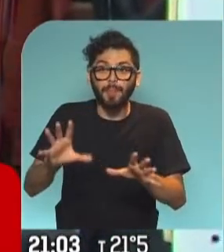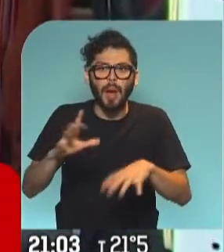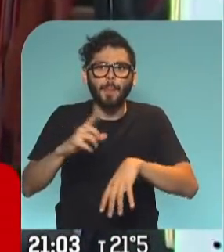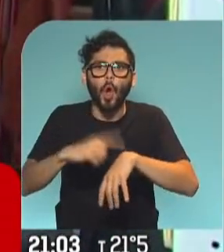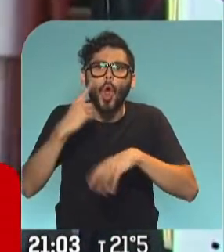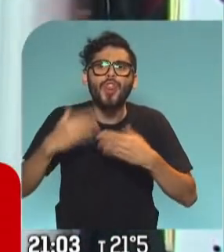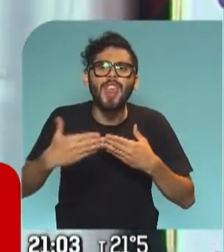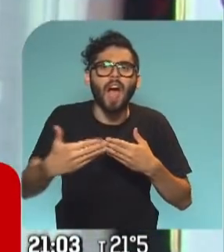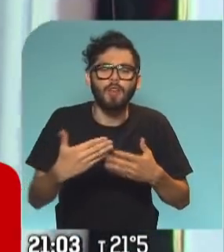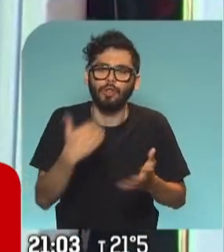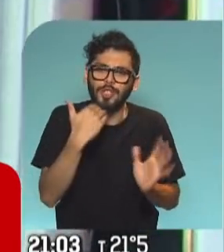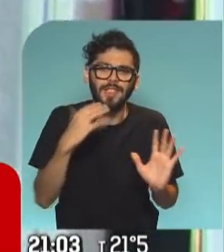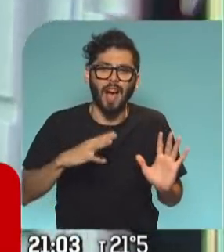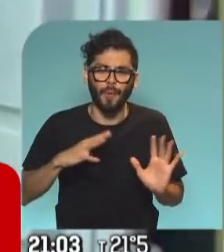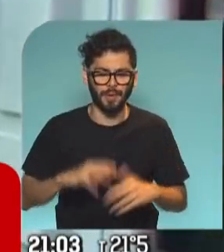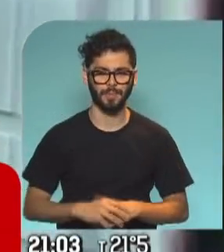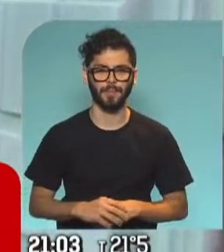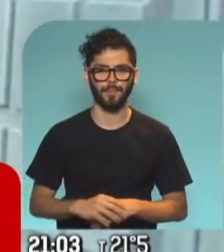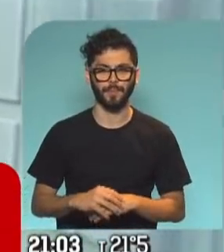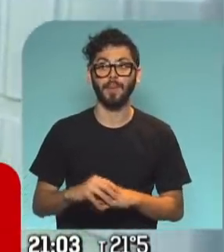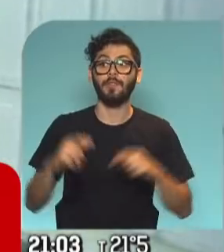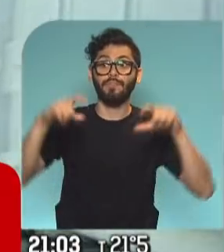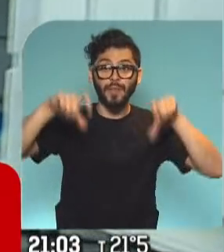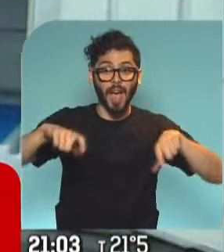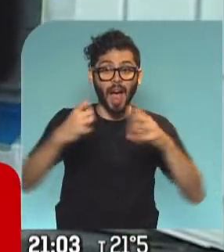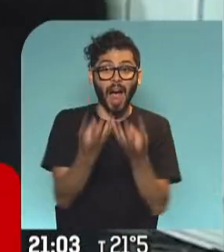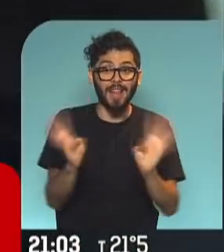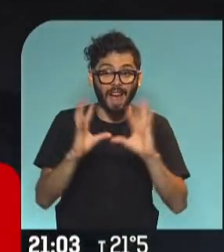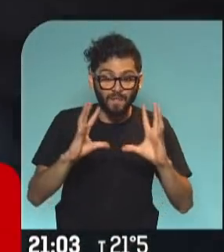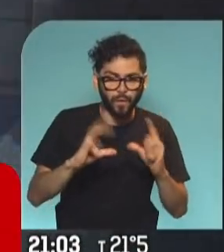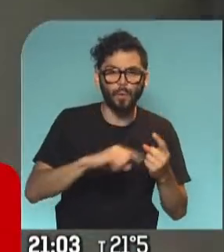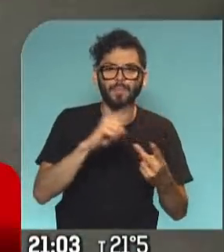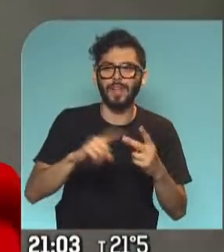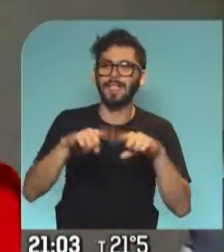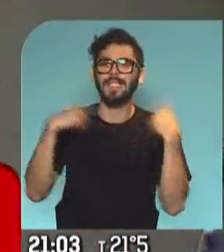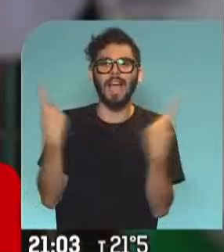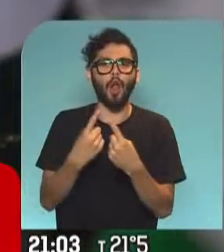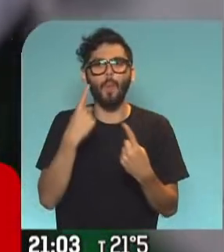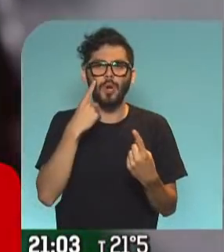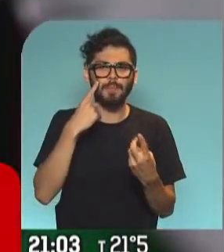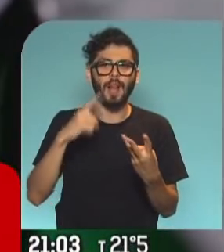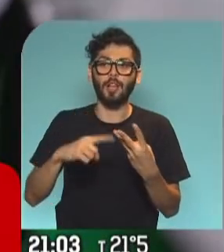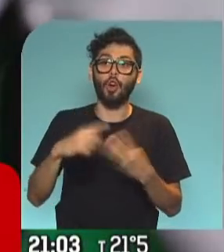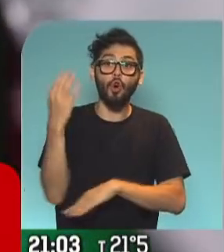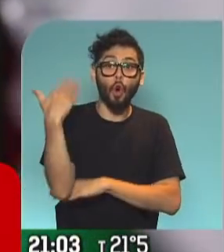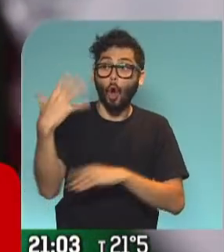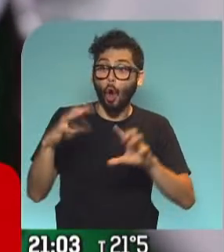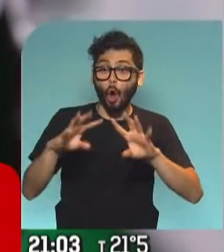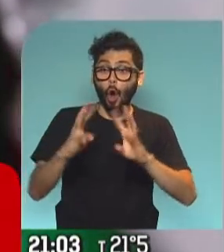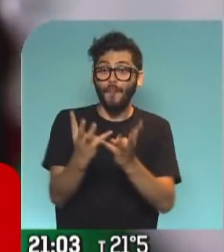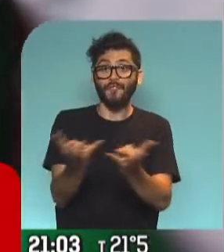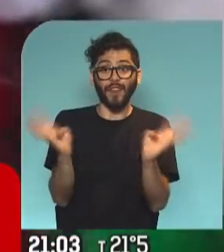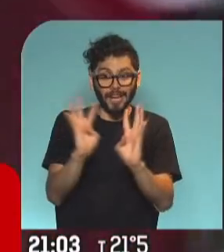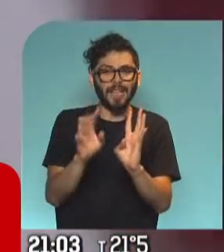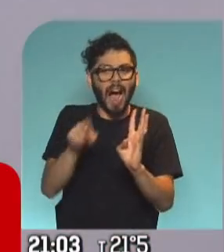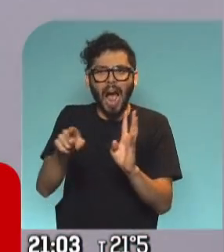El Reino Unido utilizará estadios de fútbol, salones municipales y centros de conferencias como lugares de vacunación